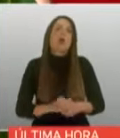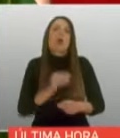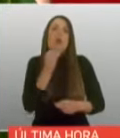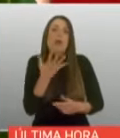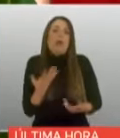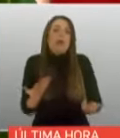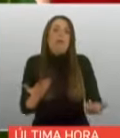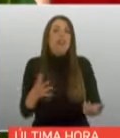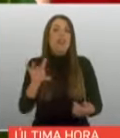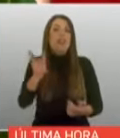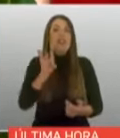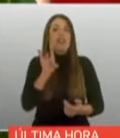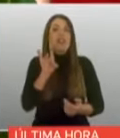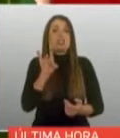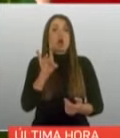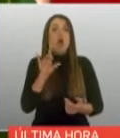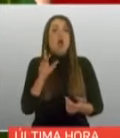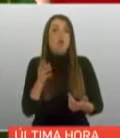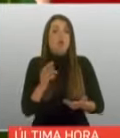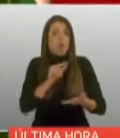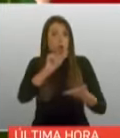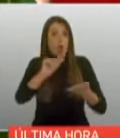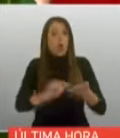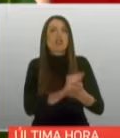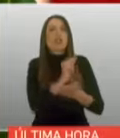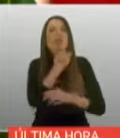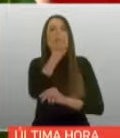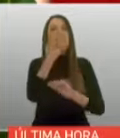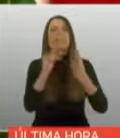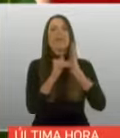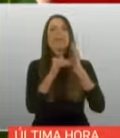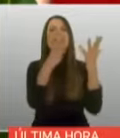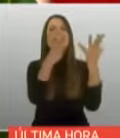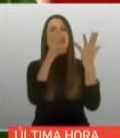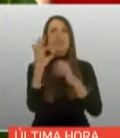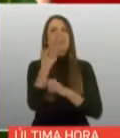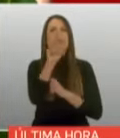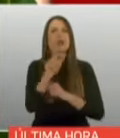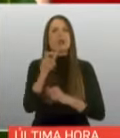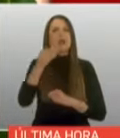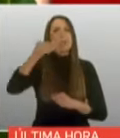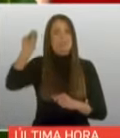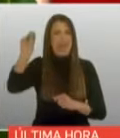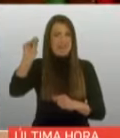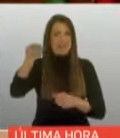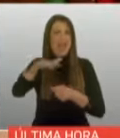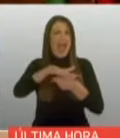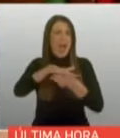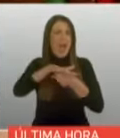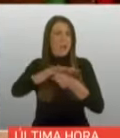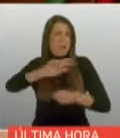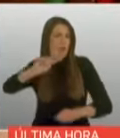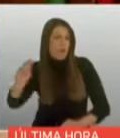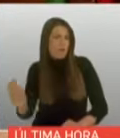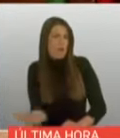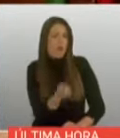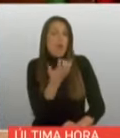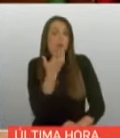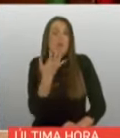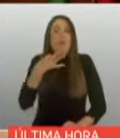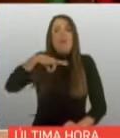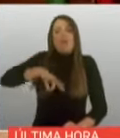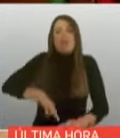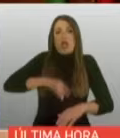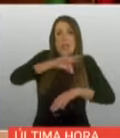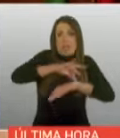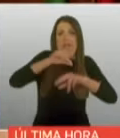reunió a los portavoces de los distintos grupos parlamentarios para informarles sobre las medidas aprobadas inicialmente por el